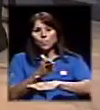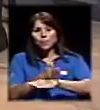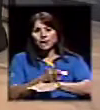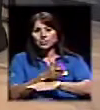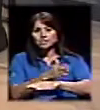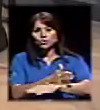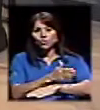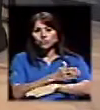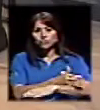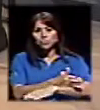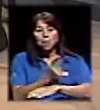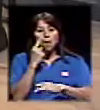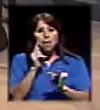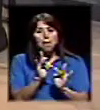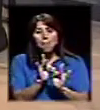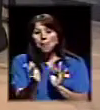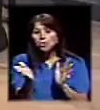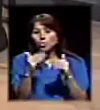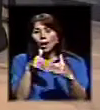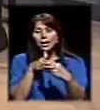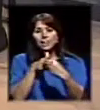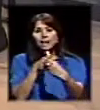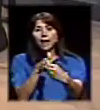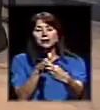no haber liderazgo, vamos a decir,